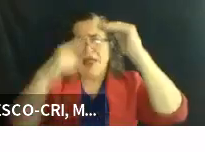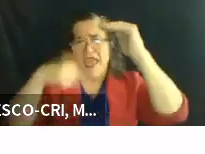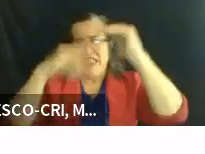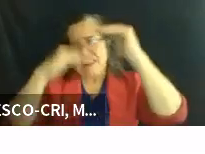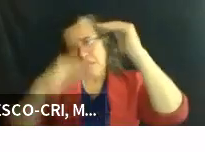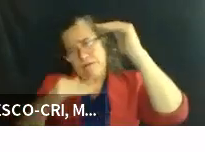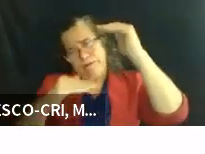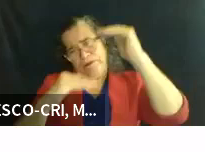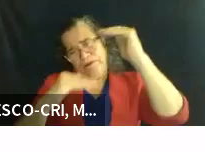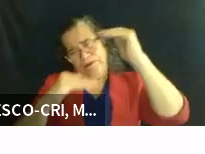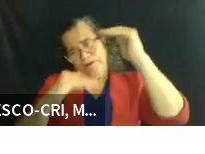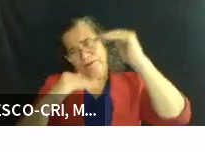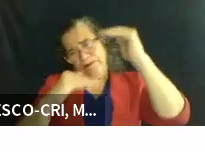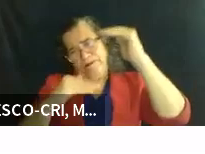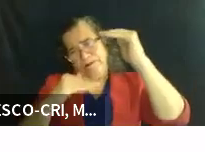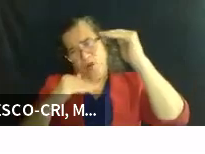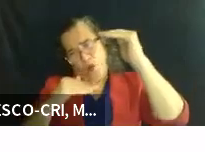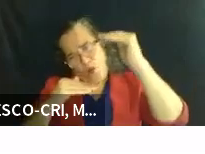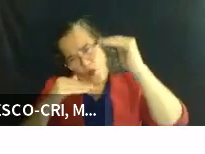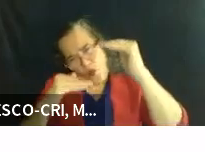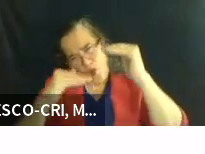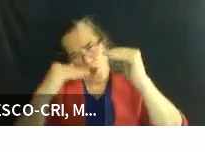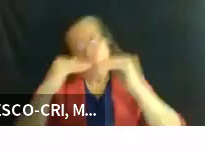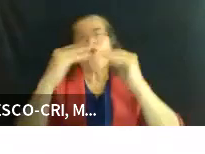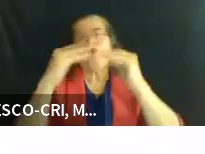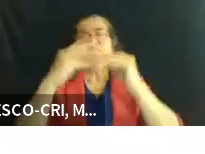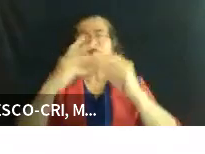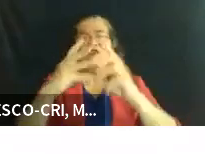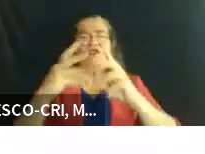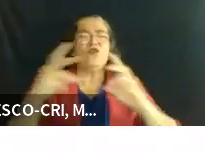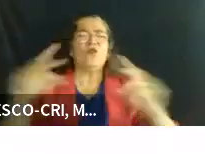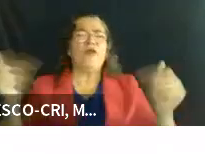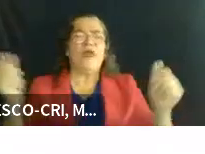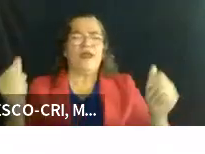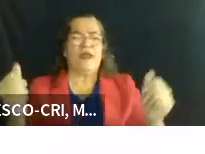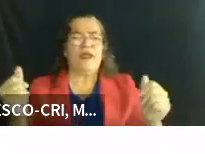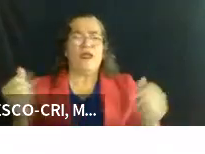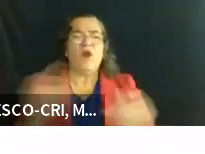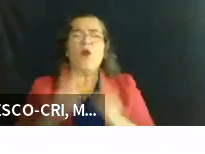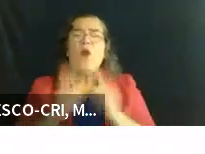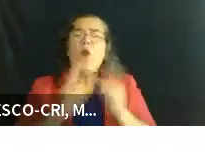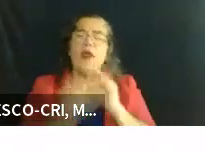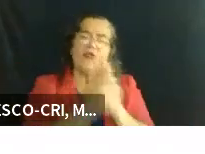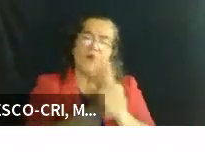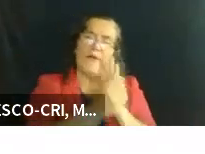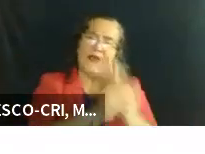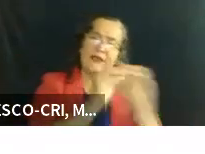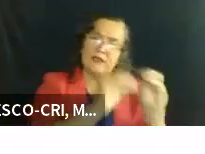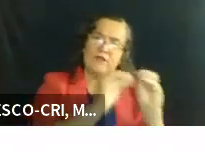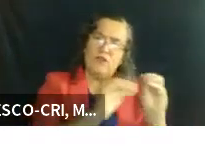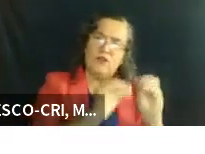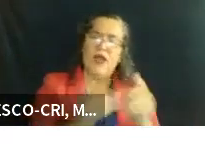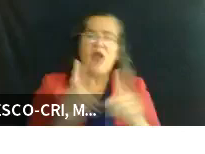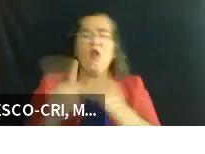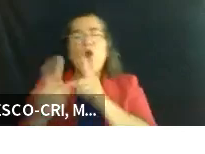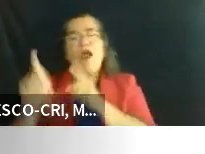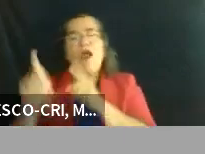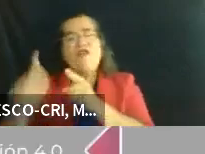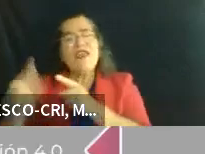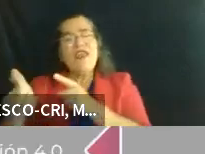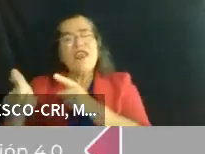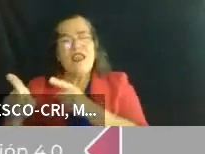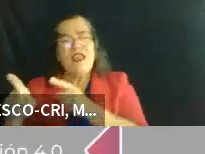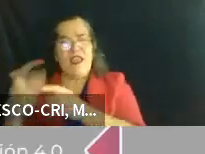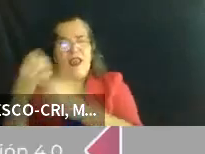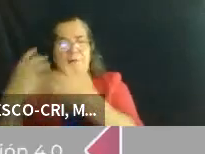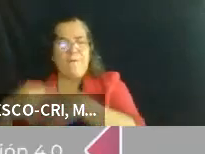tensión cuáles son las competencias para las que forma la universidad y cuáles son aquellas que requiere el mercado laboral.